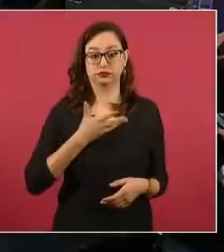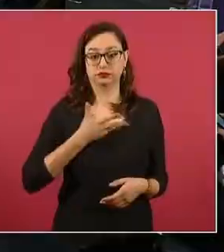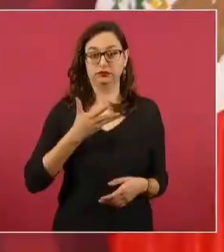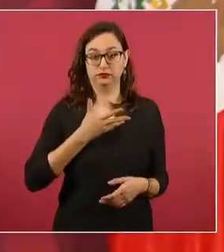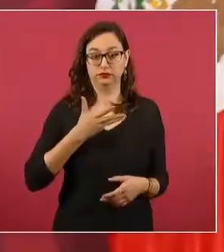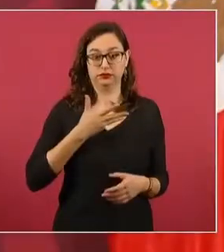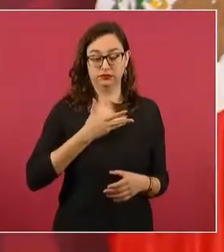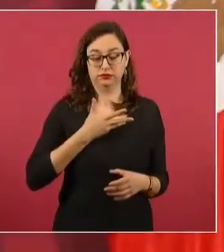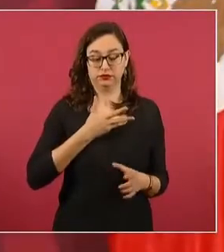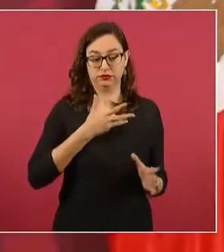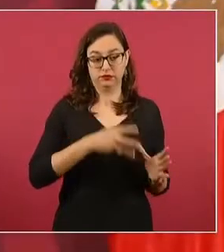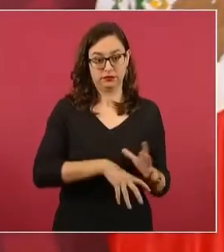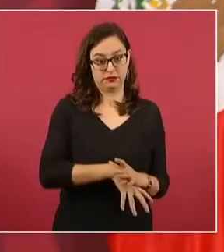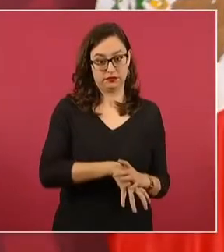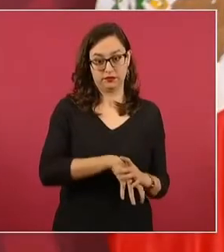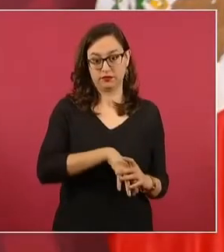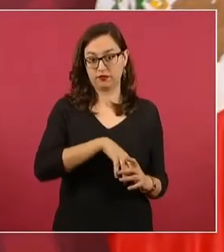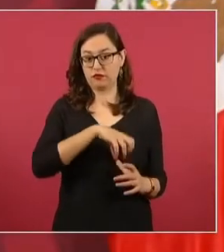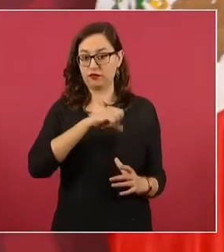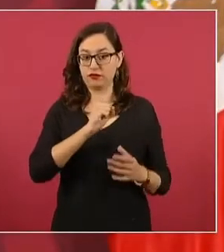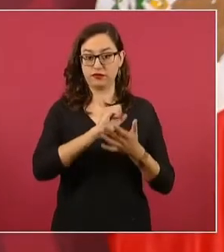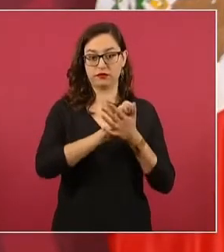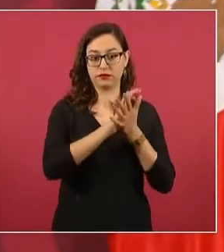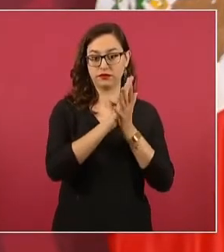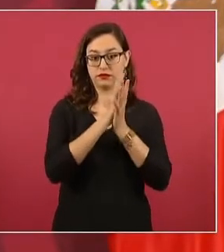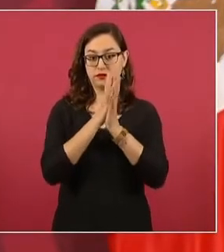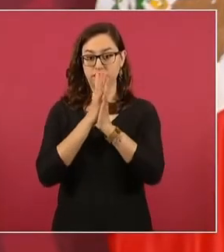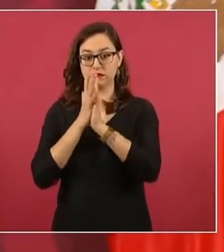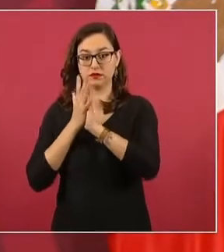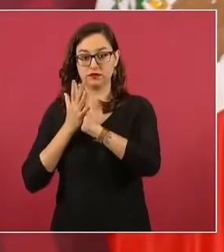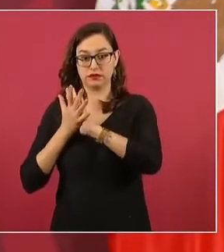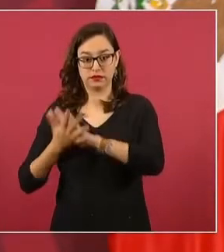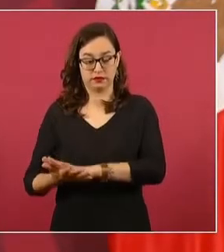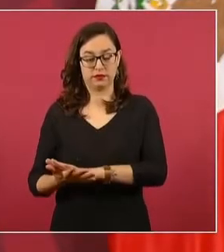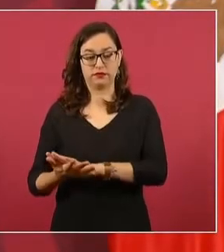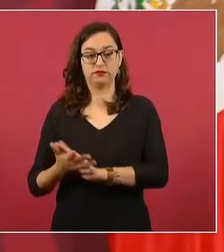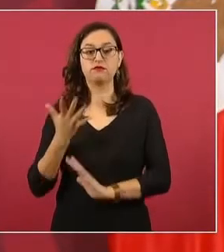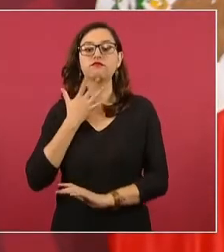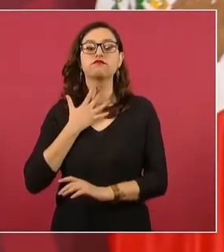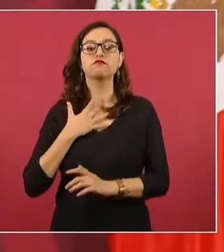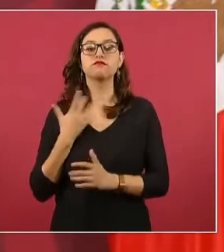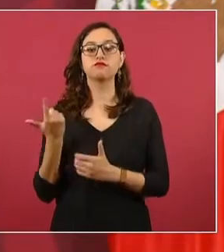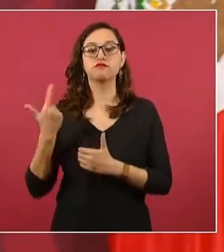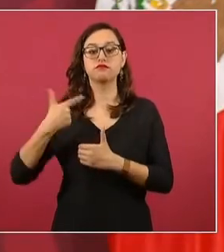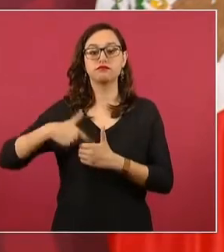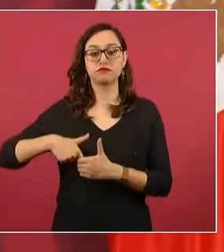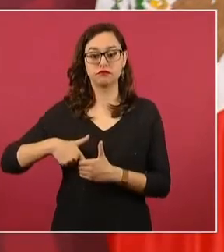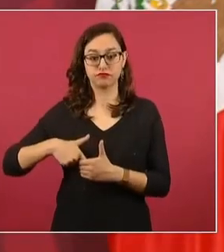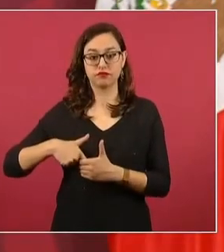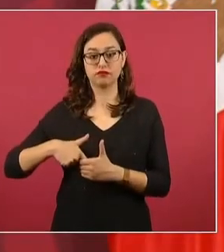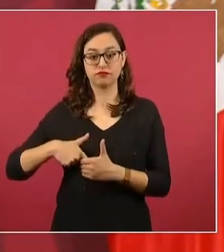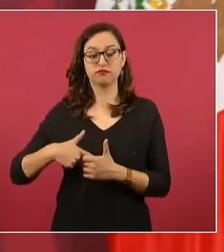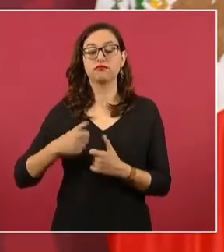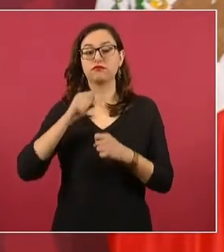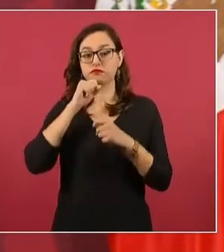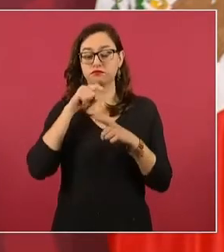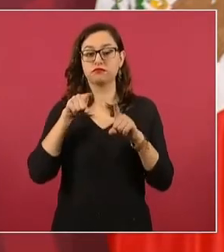en su totalidad, que el combustóleo se convierta en